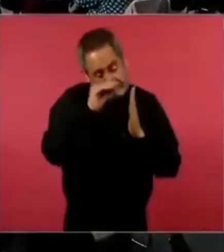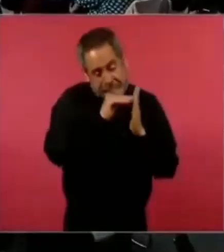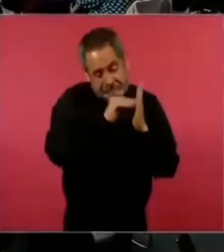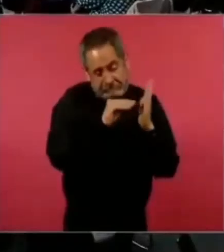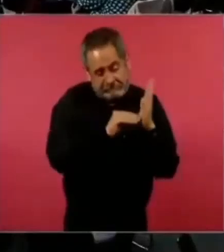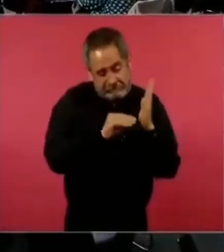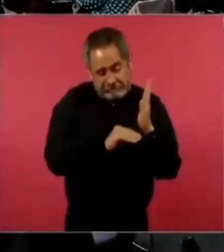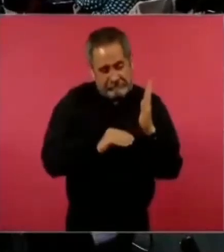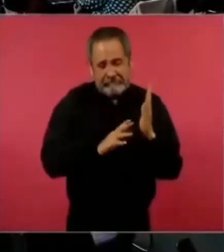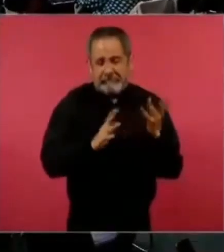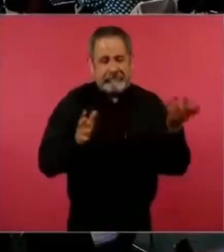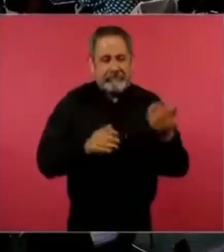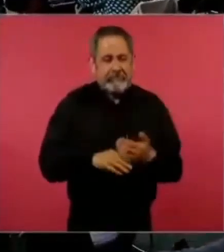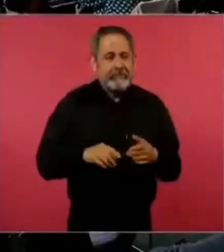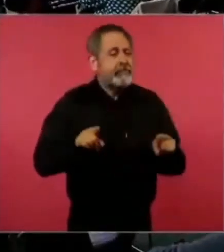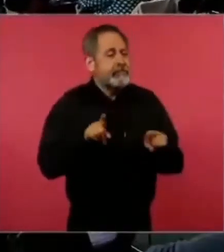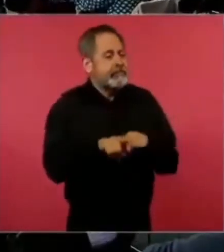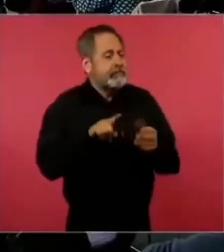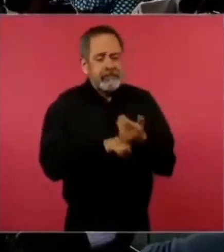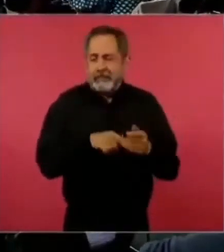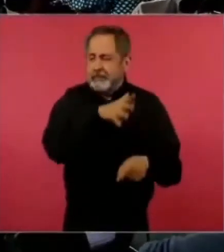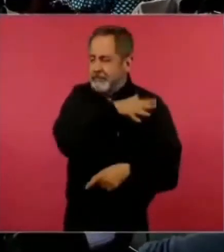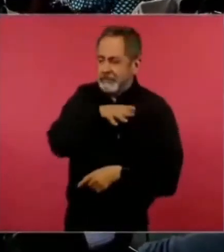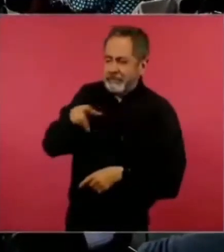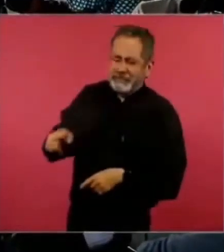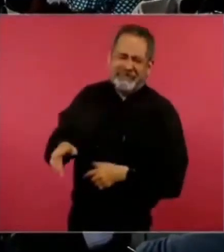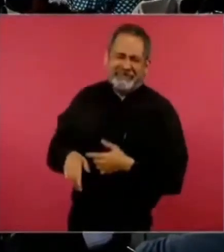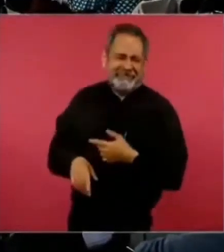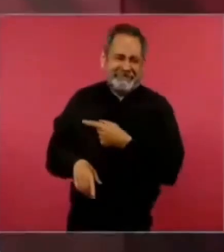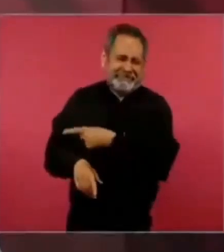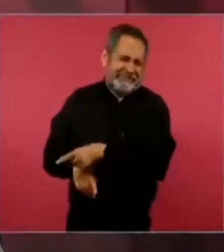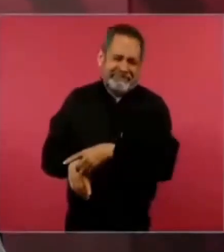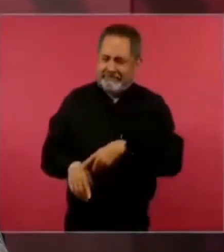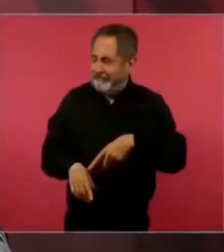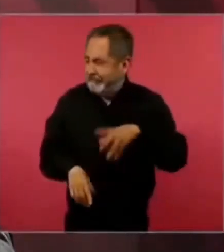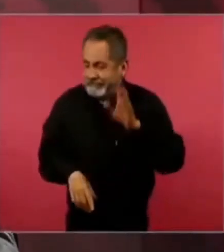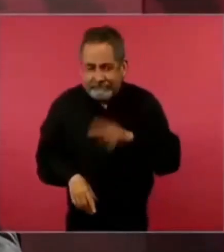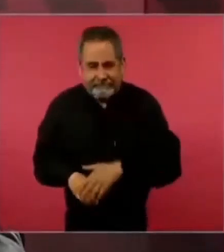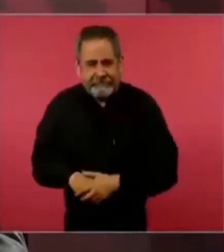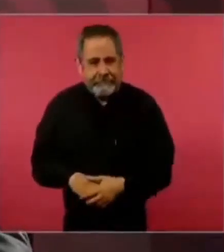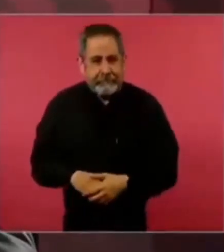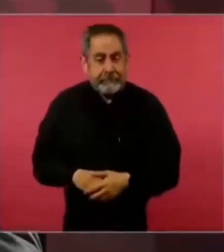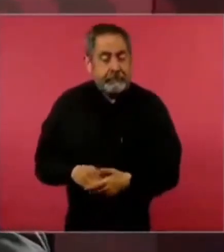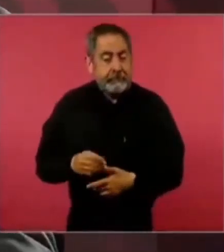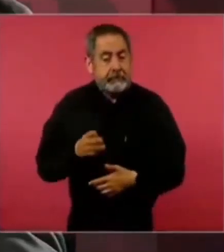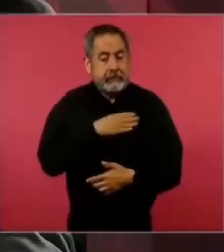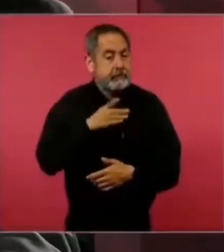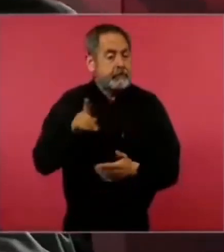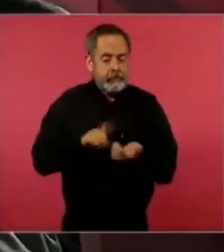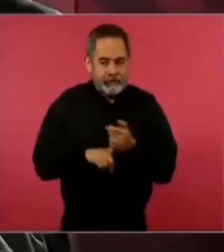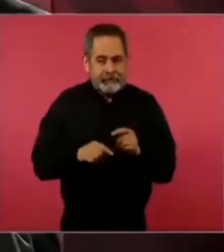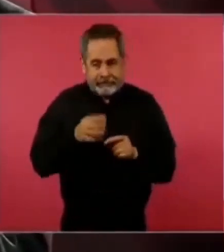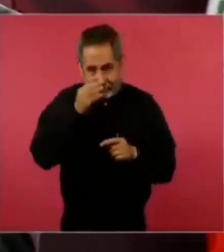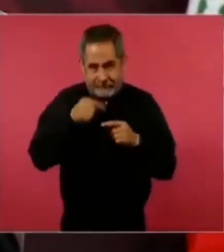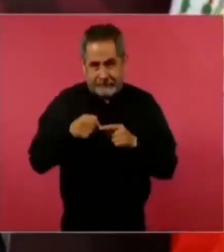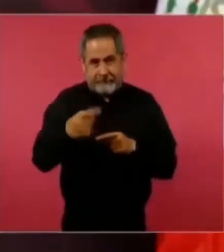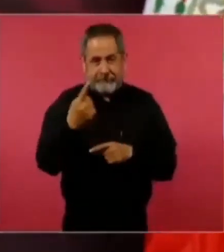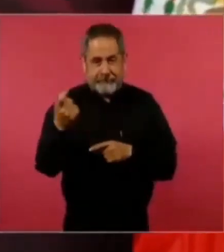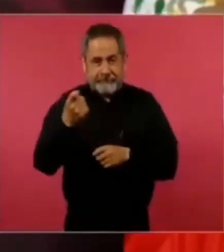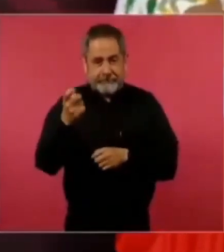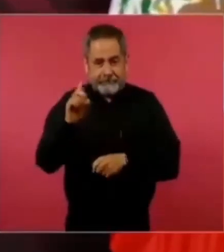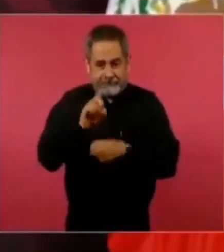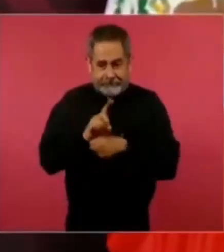planteando de ayustina es un tema Lo bueno es que todavía me quedan 100